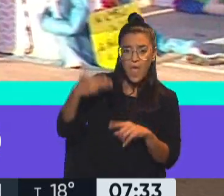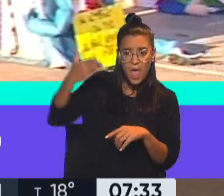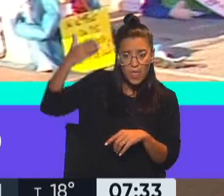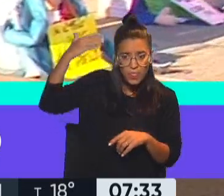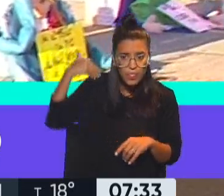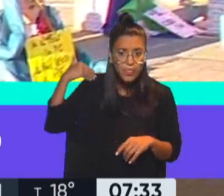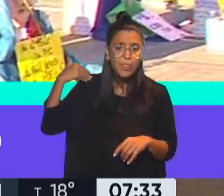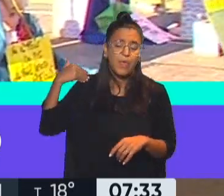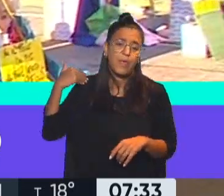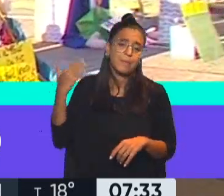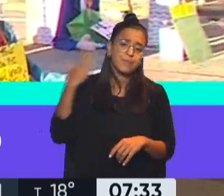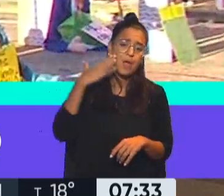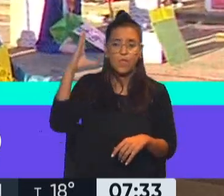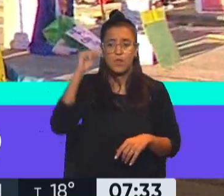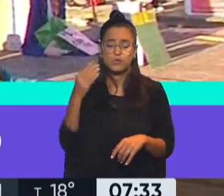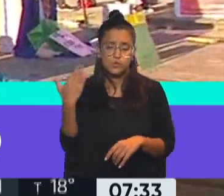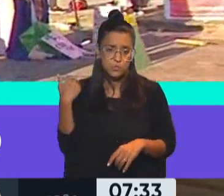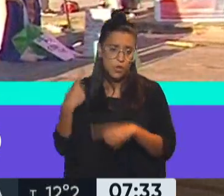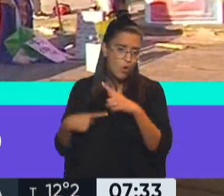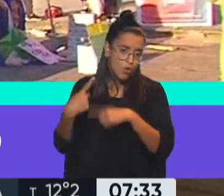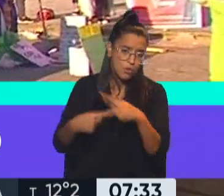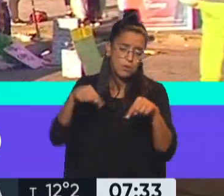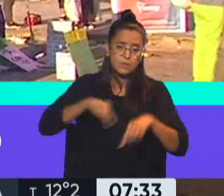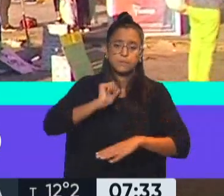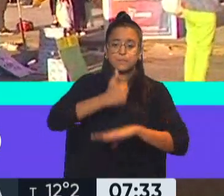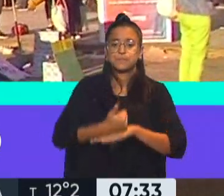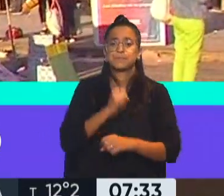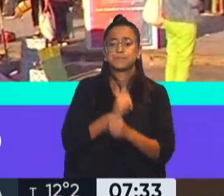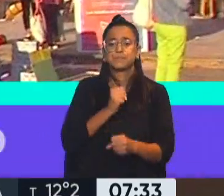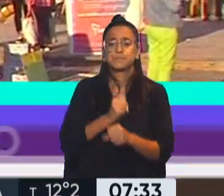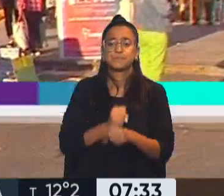podríamos ir tarde noche de ayer se continúa y aquí nos quedaremos trabajando